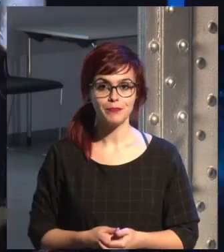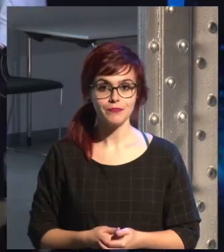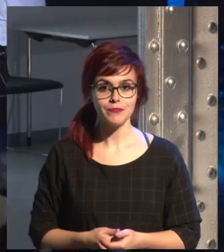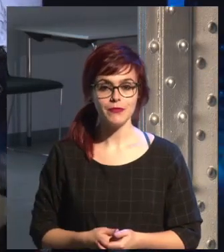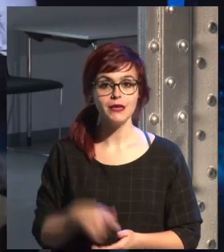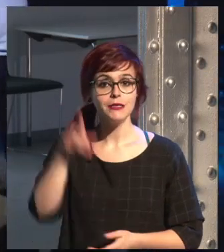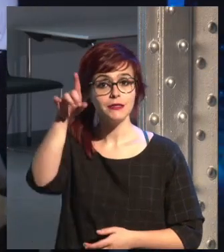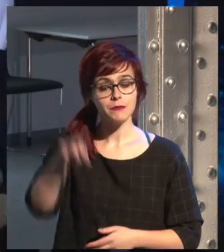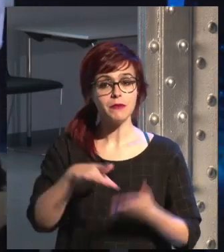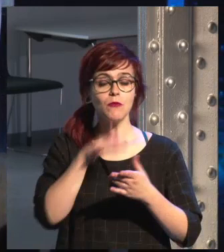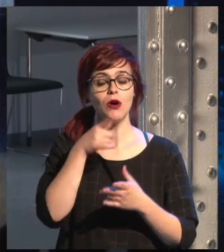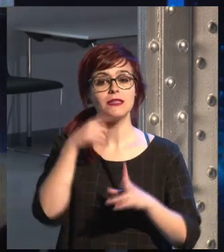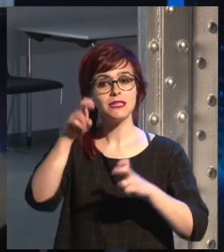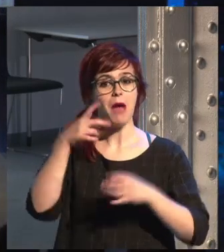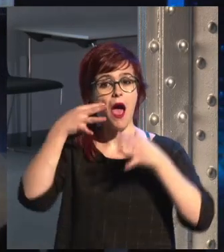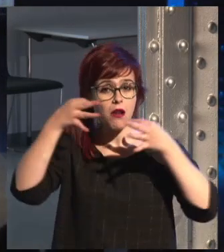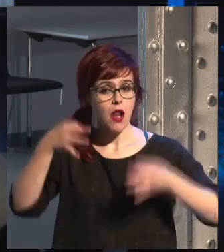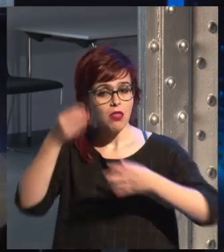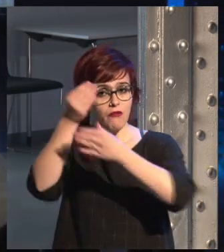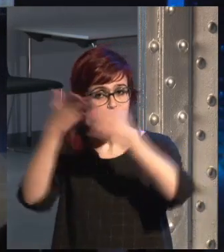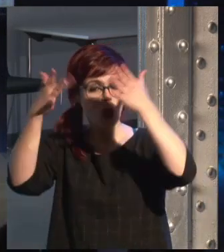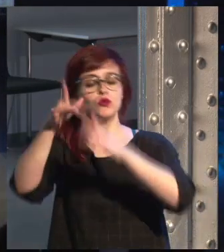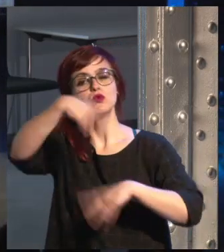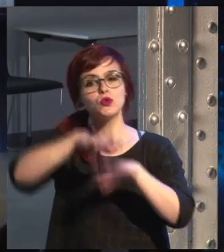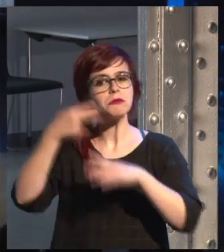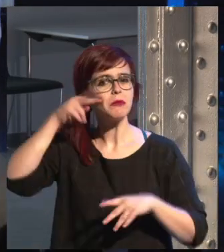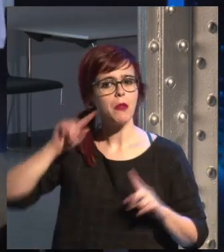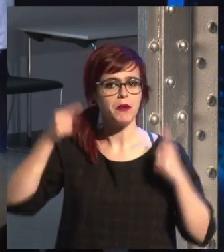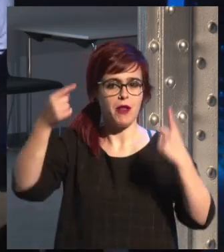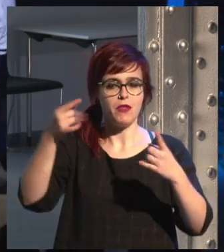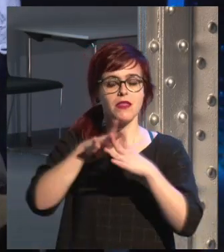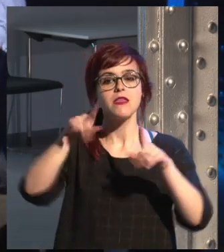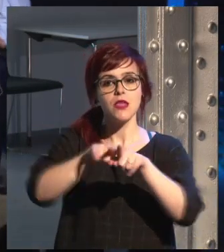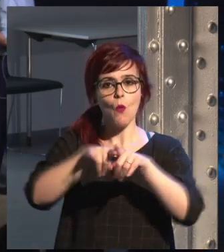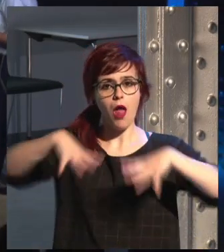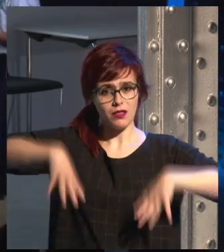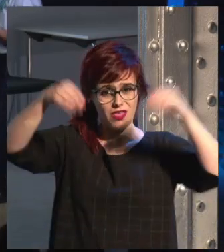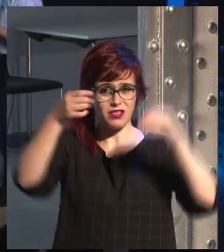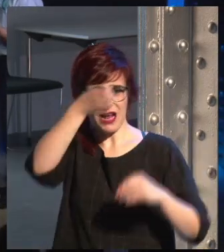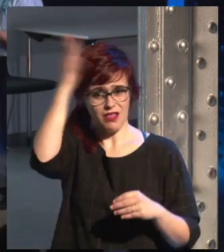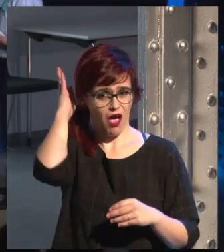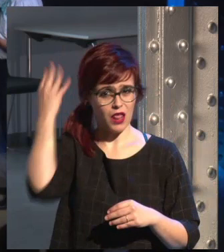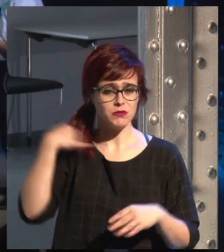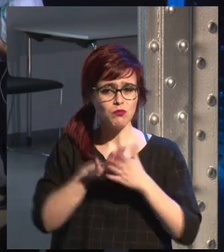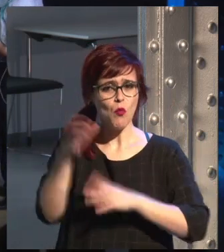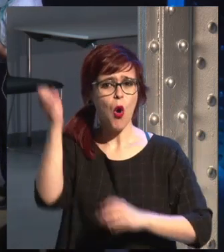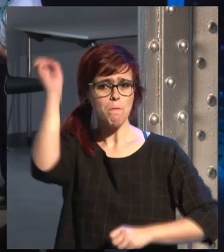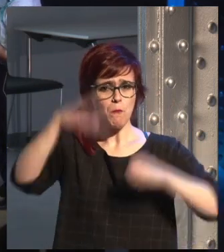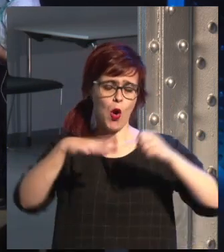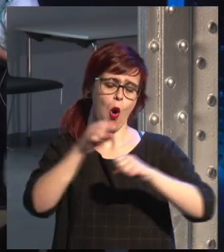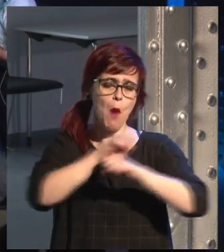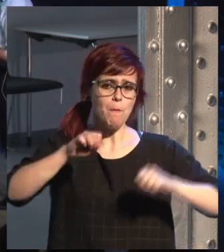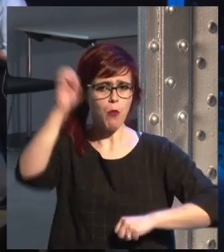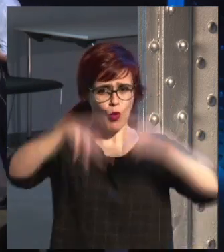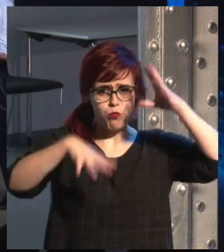En cuanto a la realidad virtual, por ejemplo, en el año 2014 hicimos nuestra primera experiencia, la reconstrucción de la Catedral Vieja de Cartagena, que fue bombardeada durante la Guerra